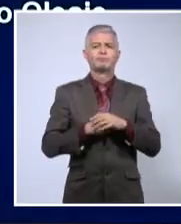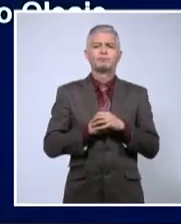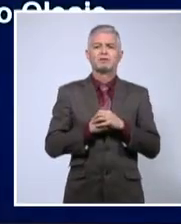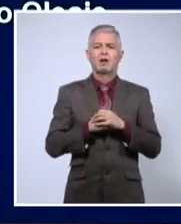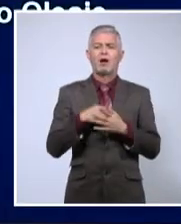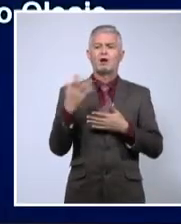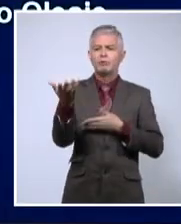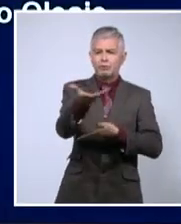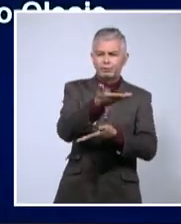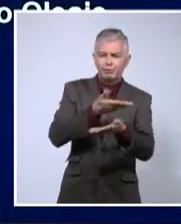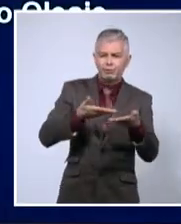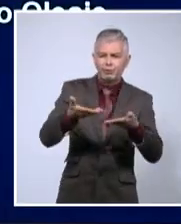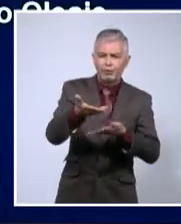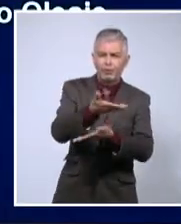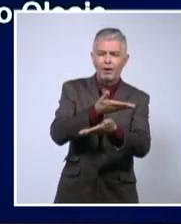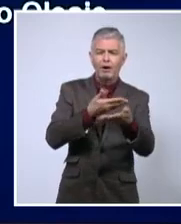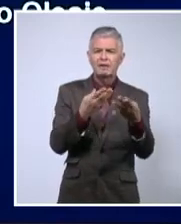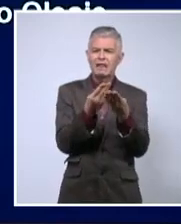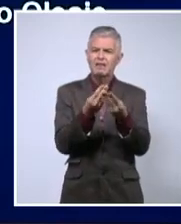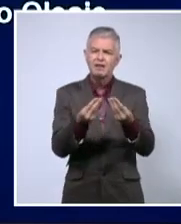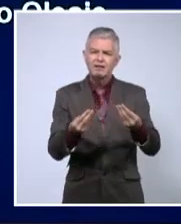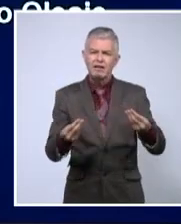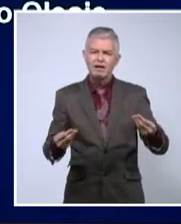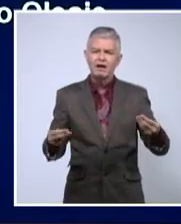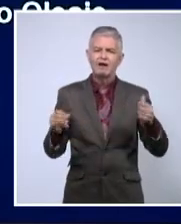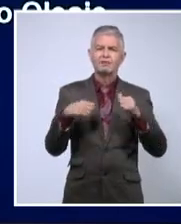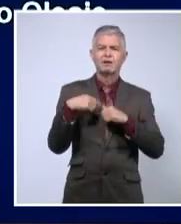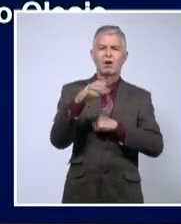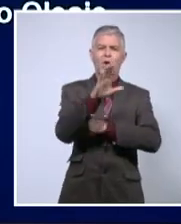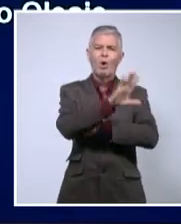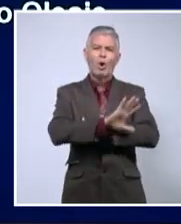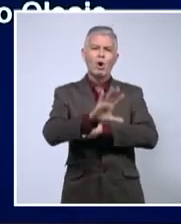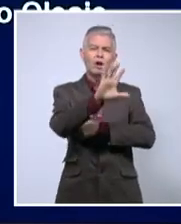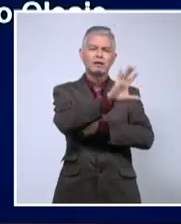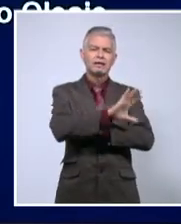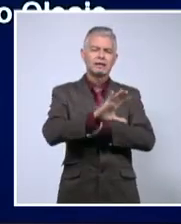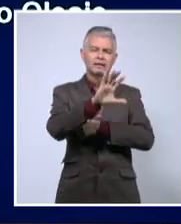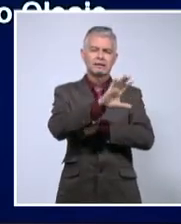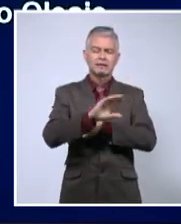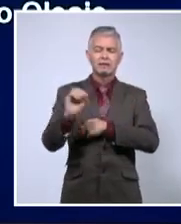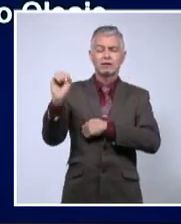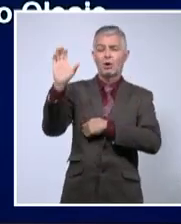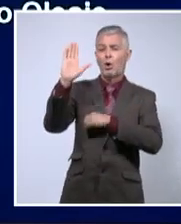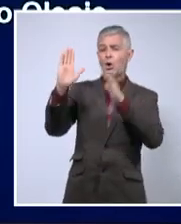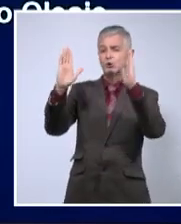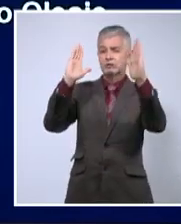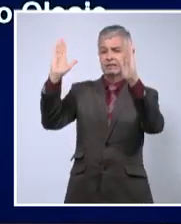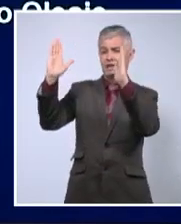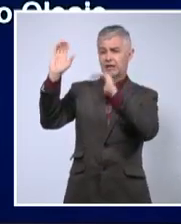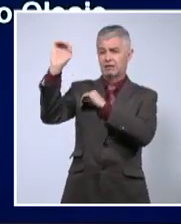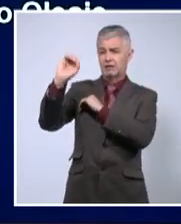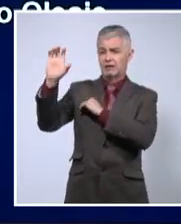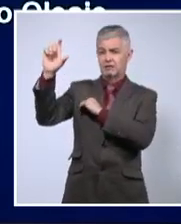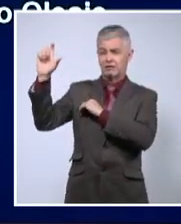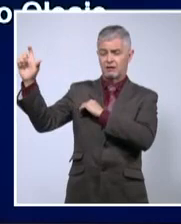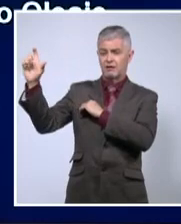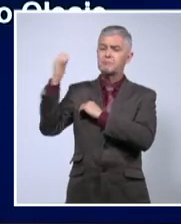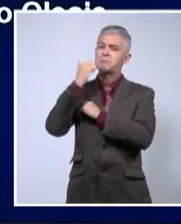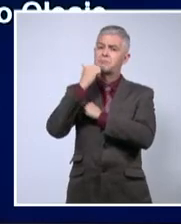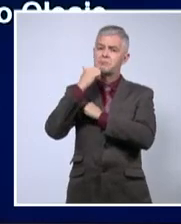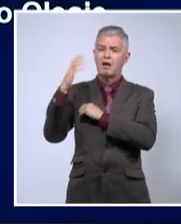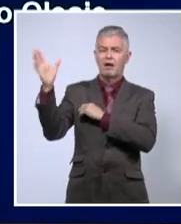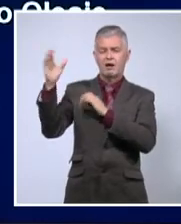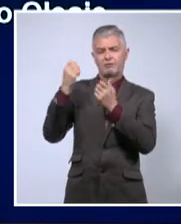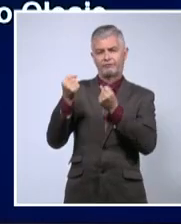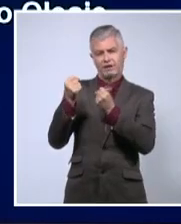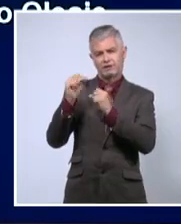en la región oriental de nuestro territorio y soplarán del norte al nordeste en el occidente, que se irán extendiendo desde el final de la